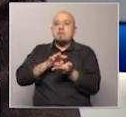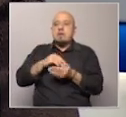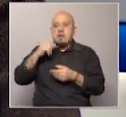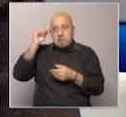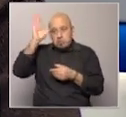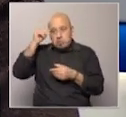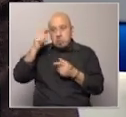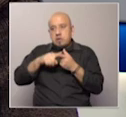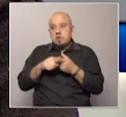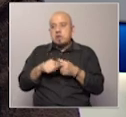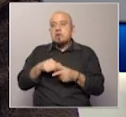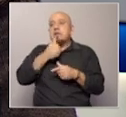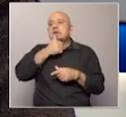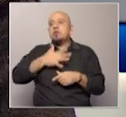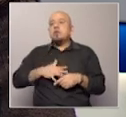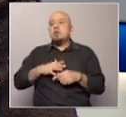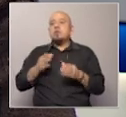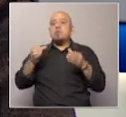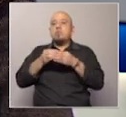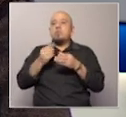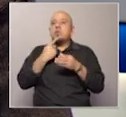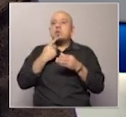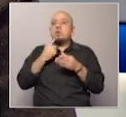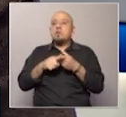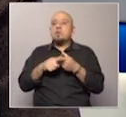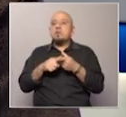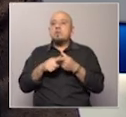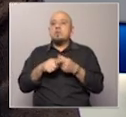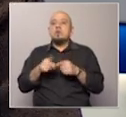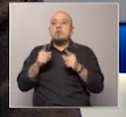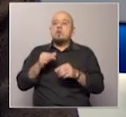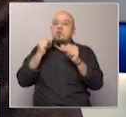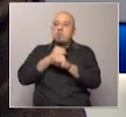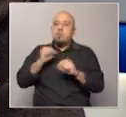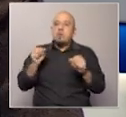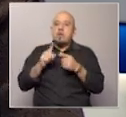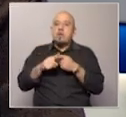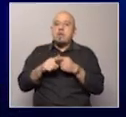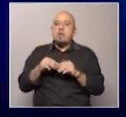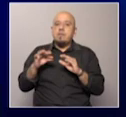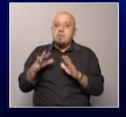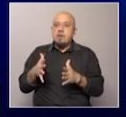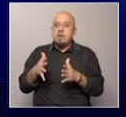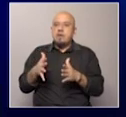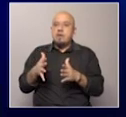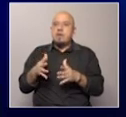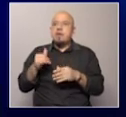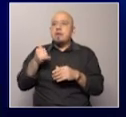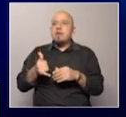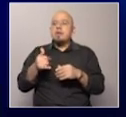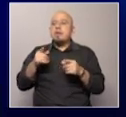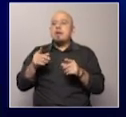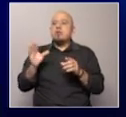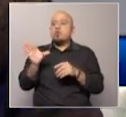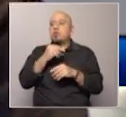de la historia de los partidos la sociedad civil no puede descansar se en ellos para que contemplen todos los temas